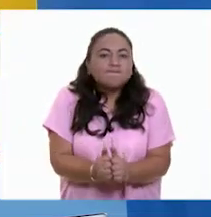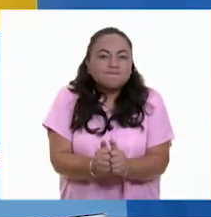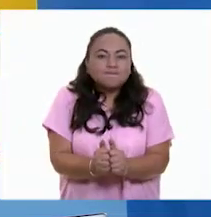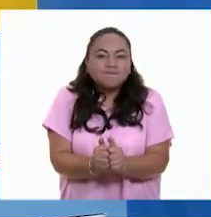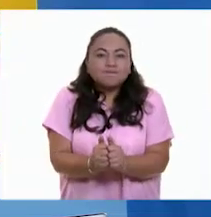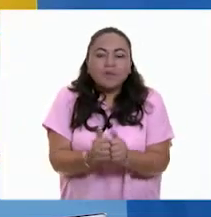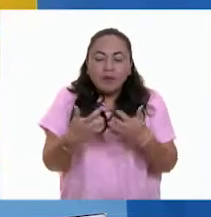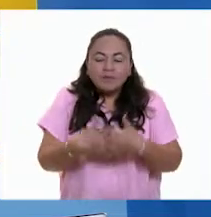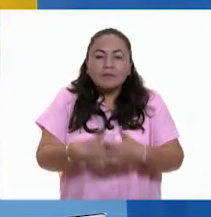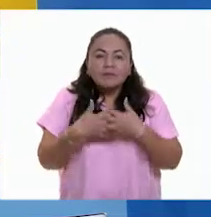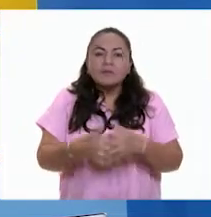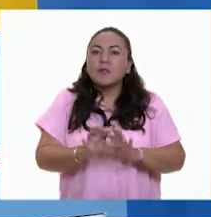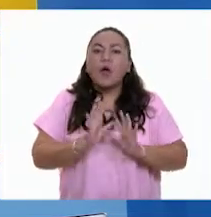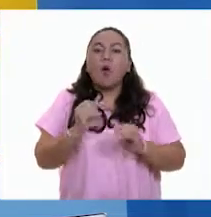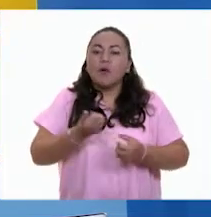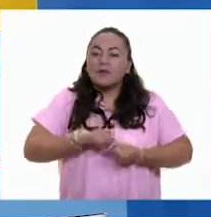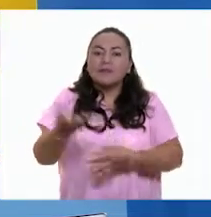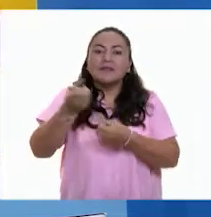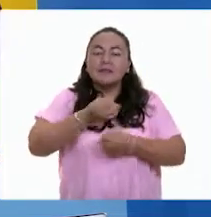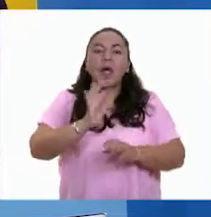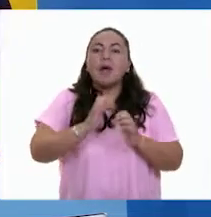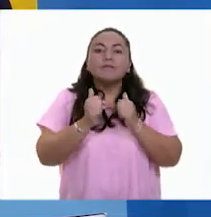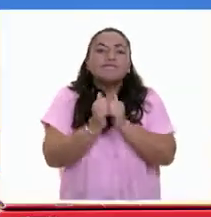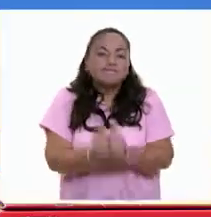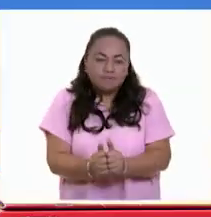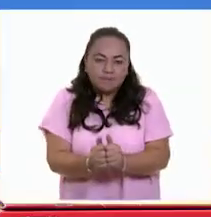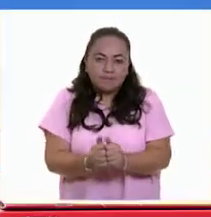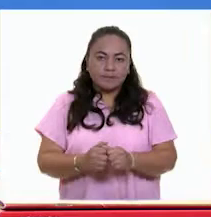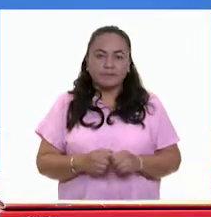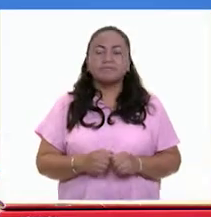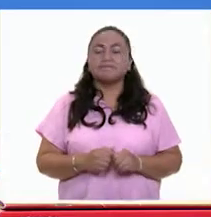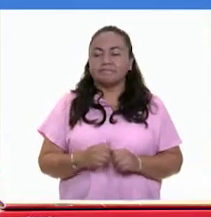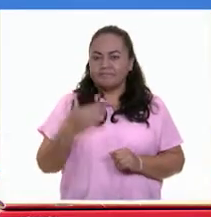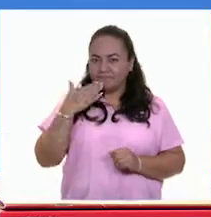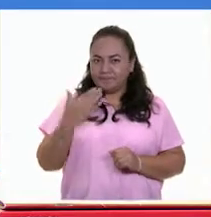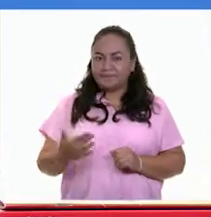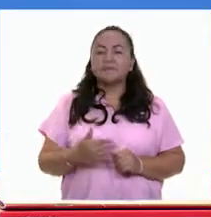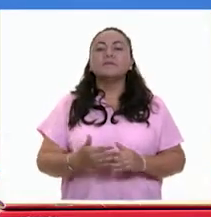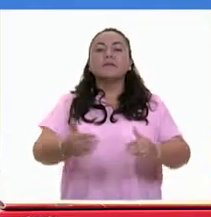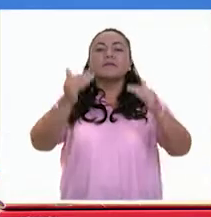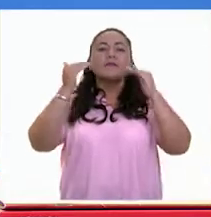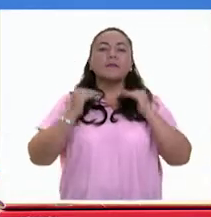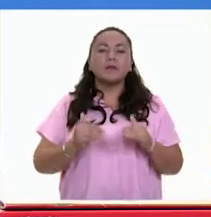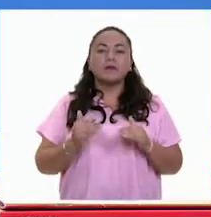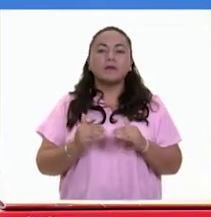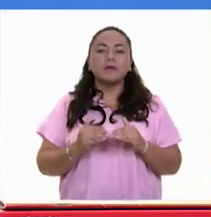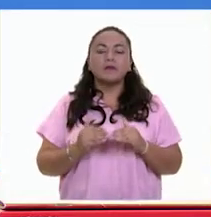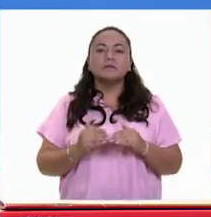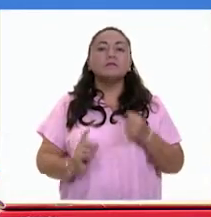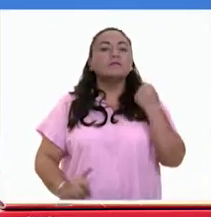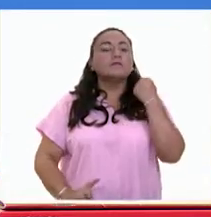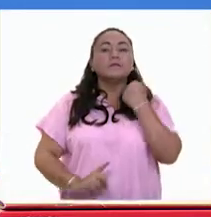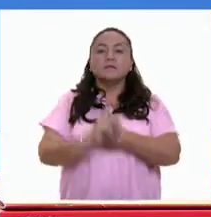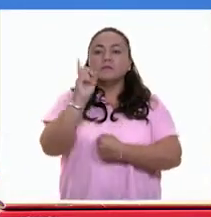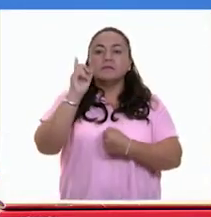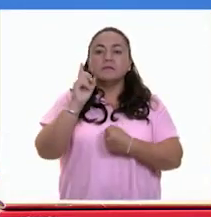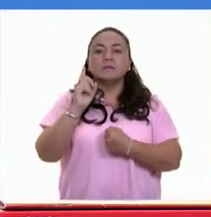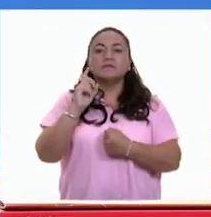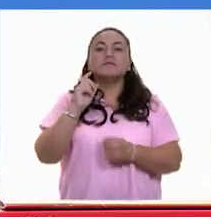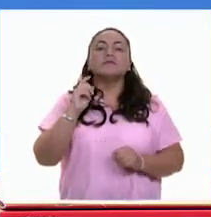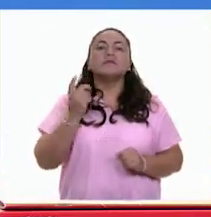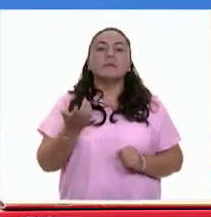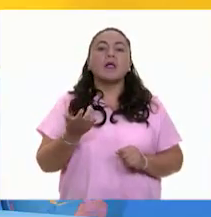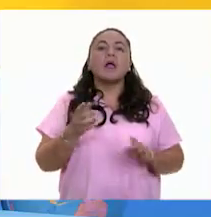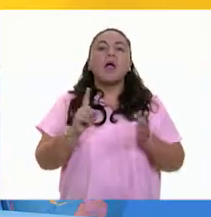de la producción y del transporte. Muy bien. La siguiente es daño en la infraestructura. Muy